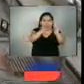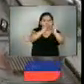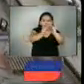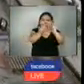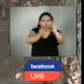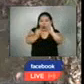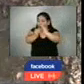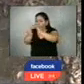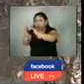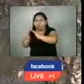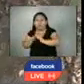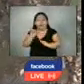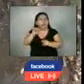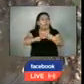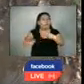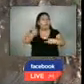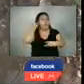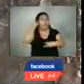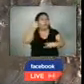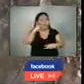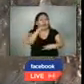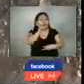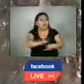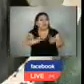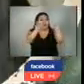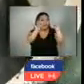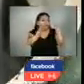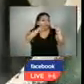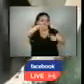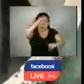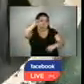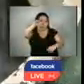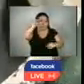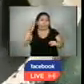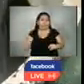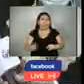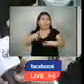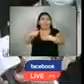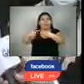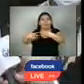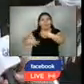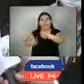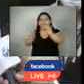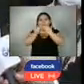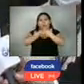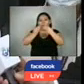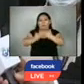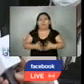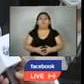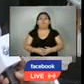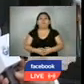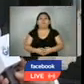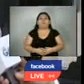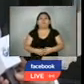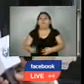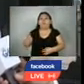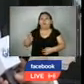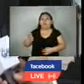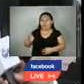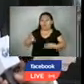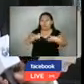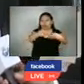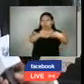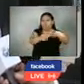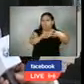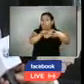calidad del agua son los principales temas en los que trabaja ANDA tras la aprobación de la ley. Esta ley monta las